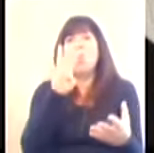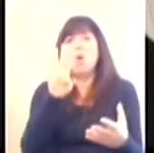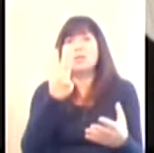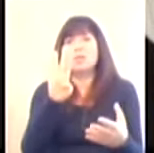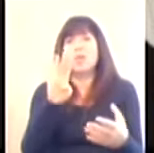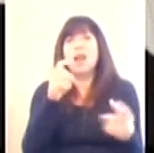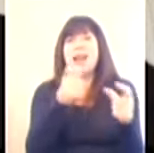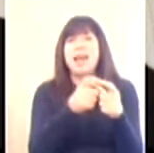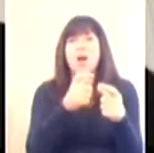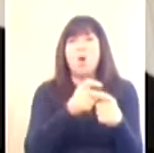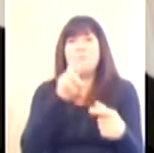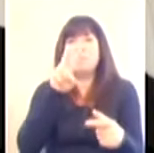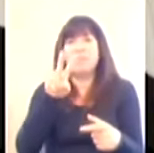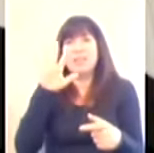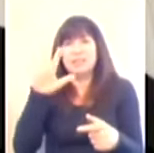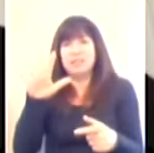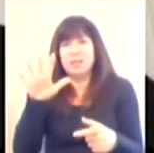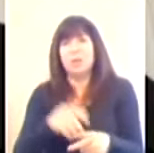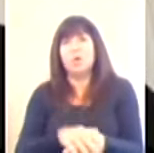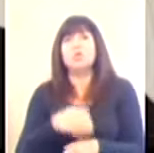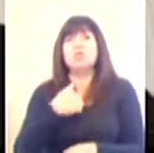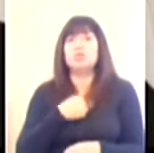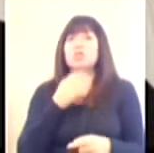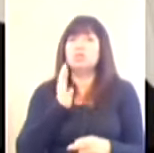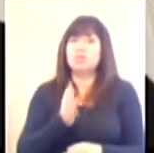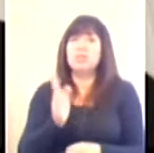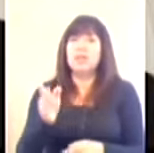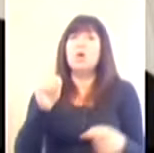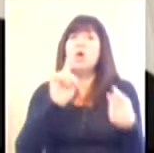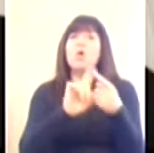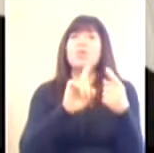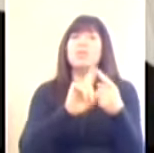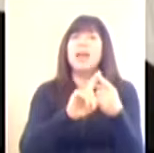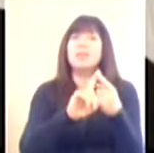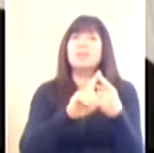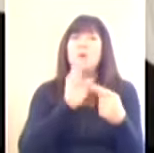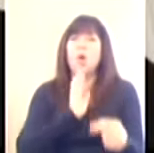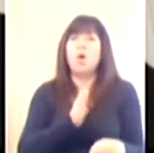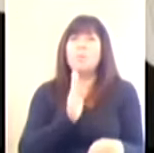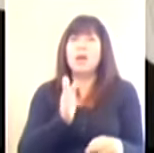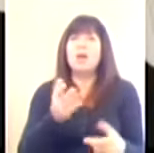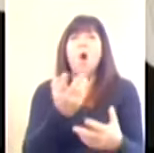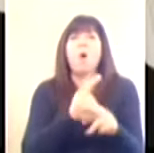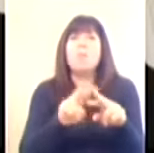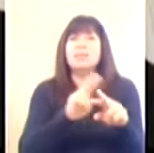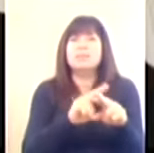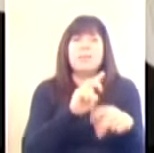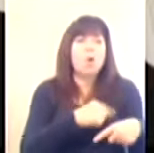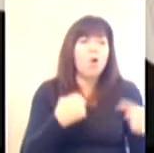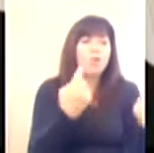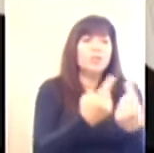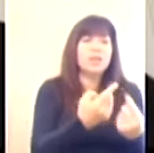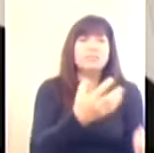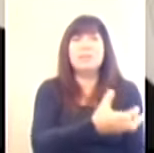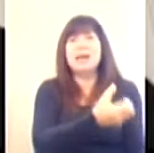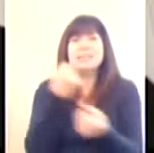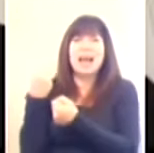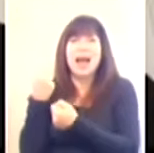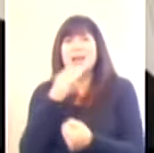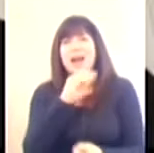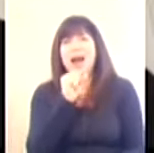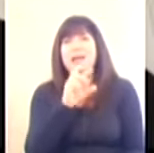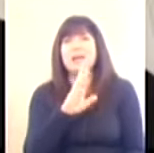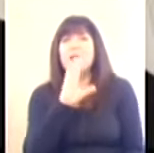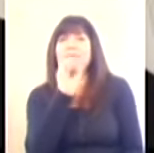contacto permanente con las compañías y trabajando con los equipos técnicos para ver cómo generamos las condiciones para retirar más rápido el carbón. Yo